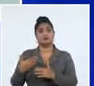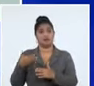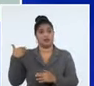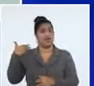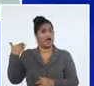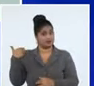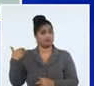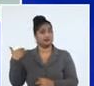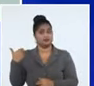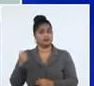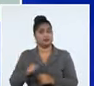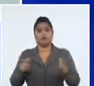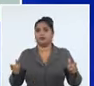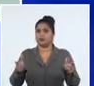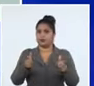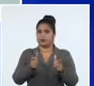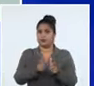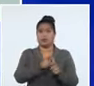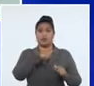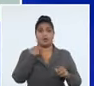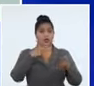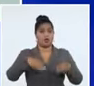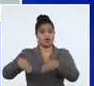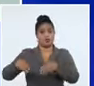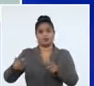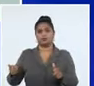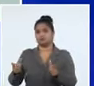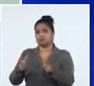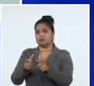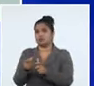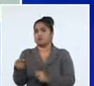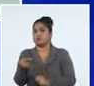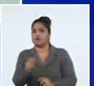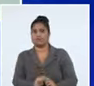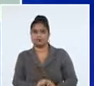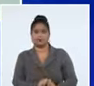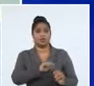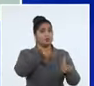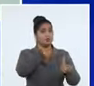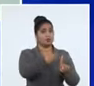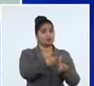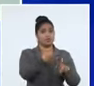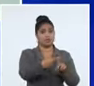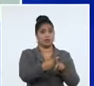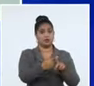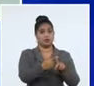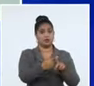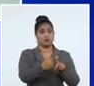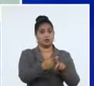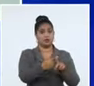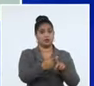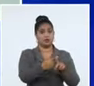número de fallecidos. Porque como tal vez podamos ver en el gráfico que está a